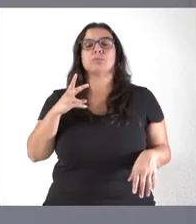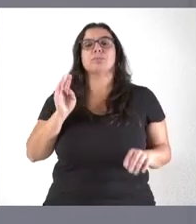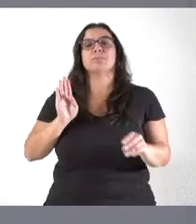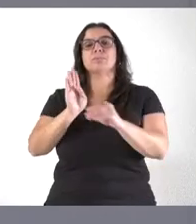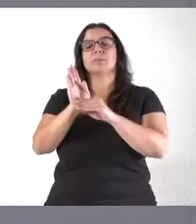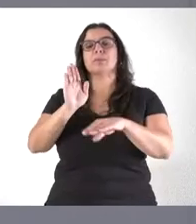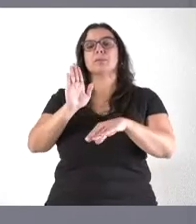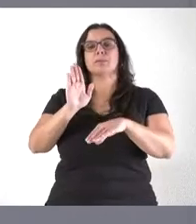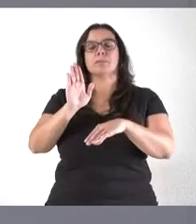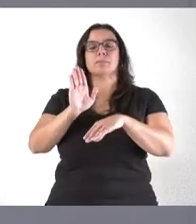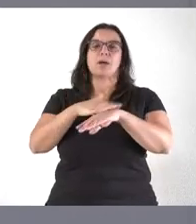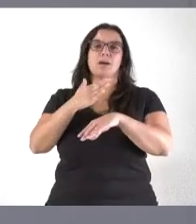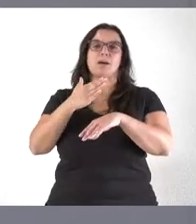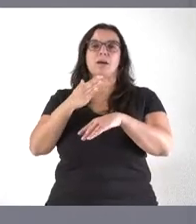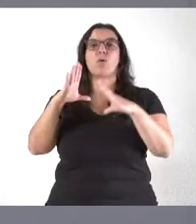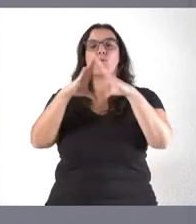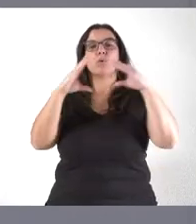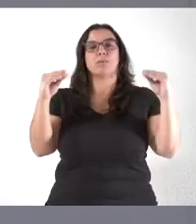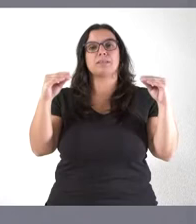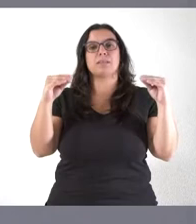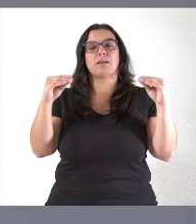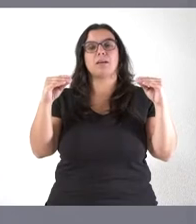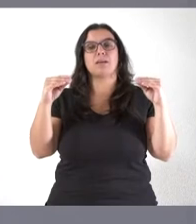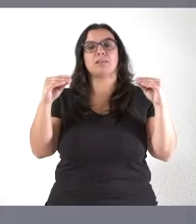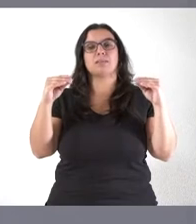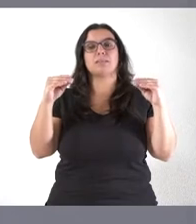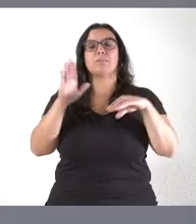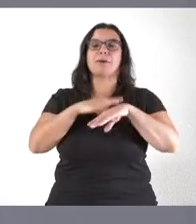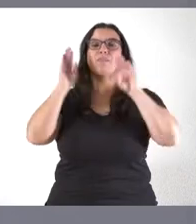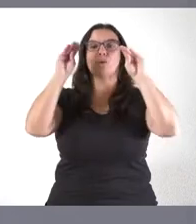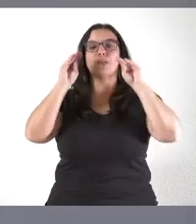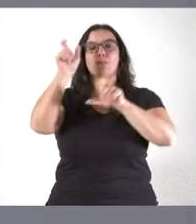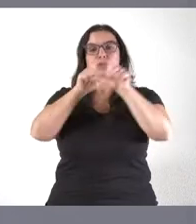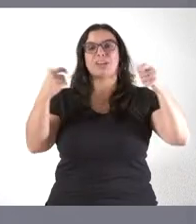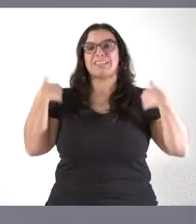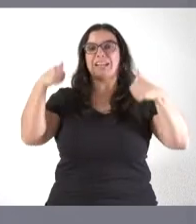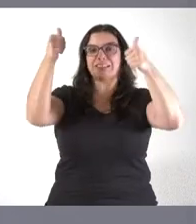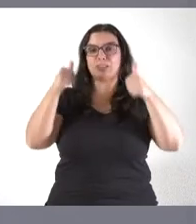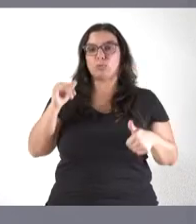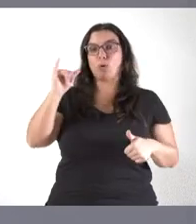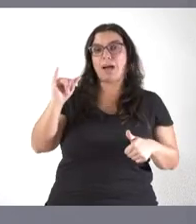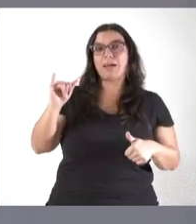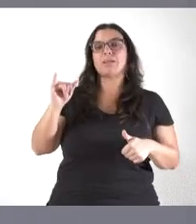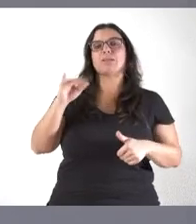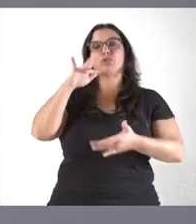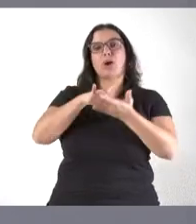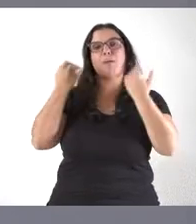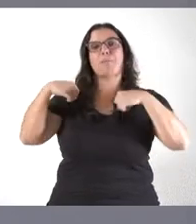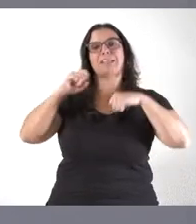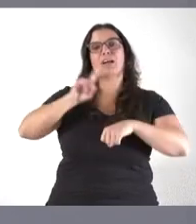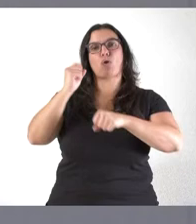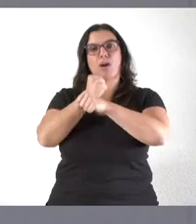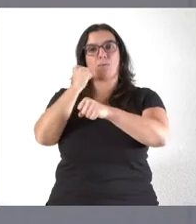para la universidad para la formación de titulados universitarios en prácticas no laborales de